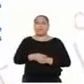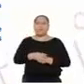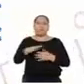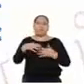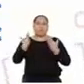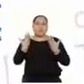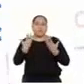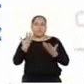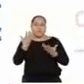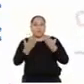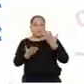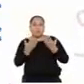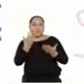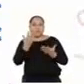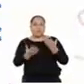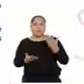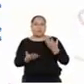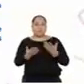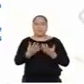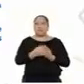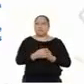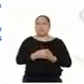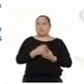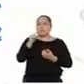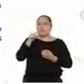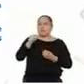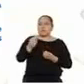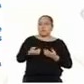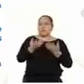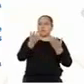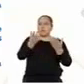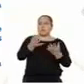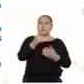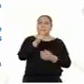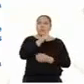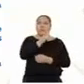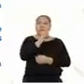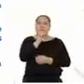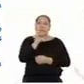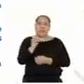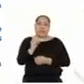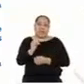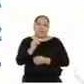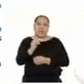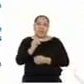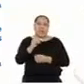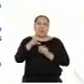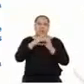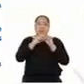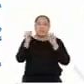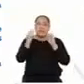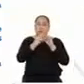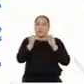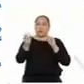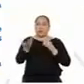¿Podríamos calcular la cantidad de vitamina C que aportarían 100 gramos de palta?